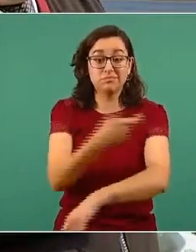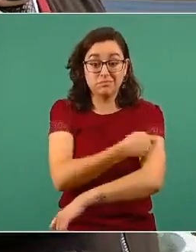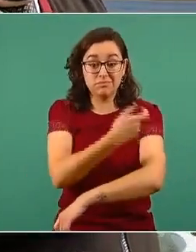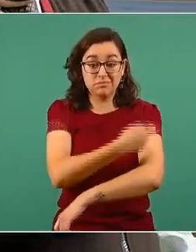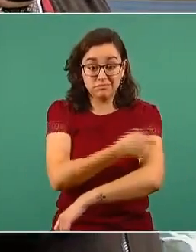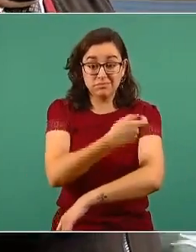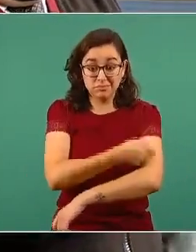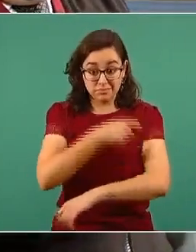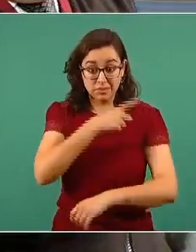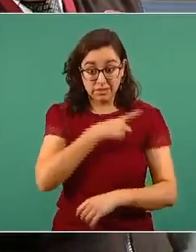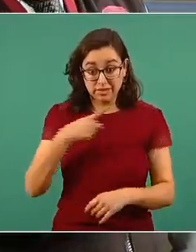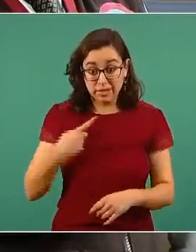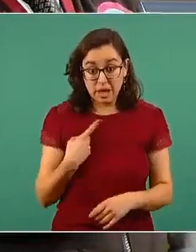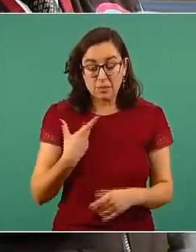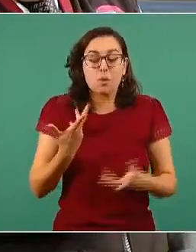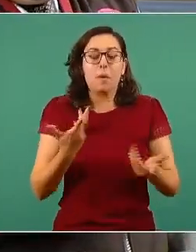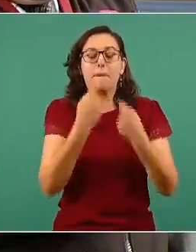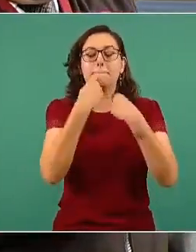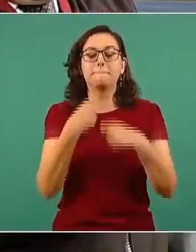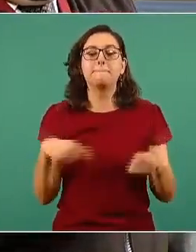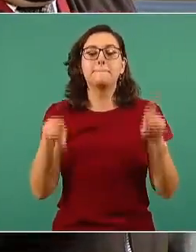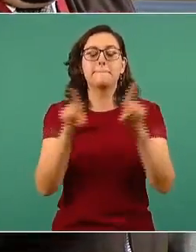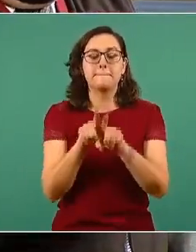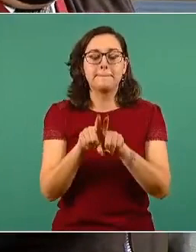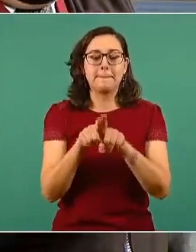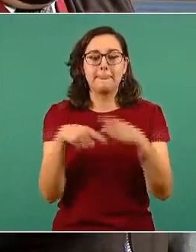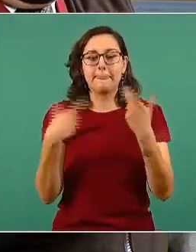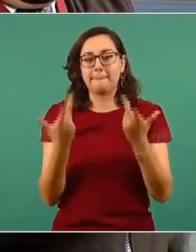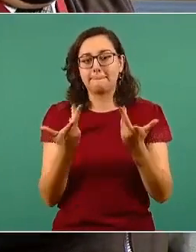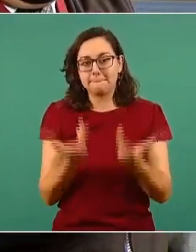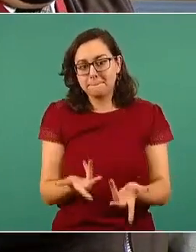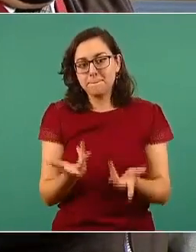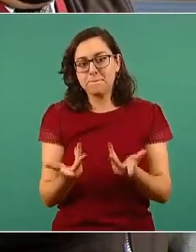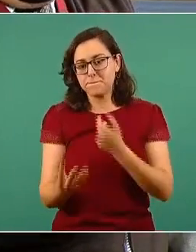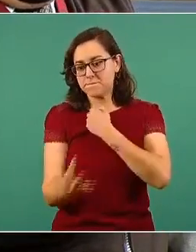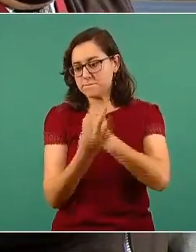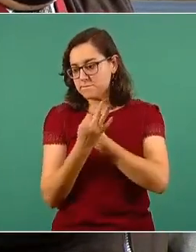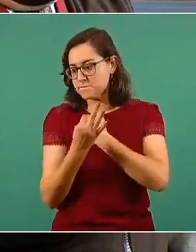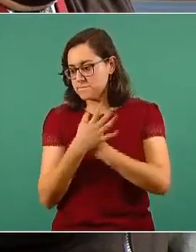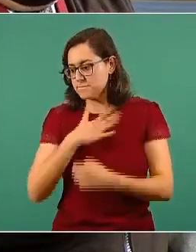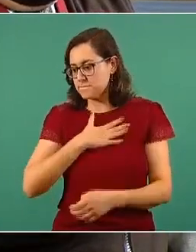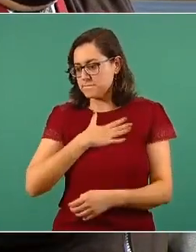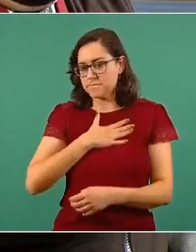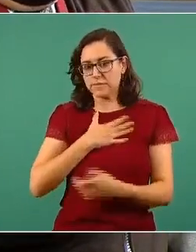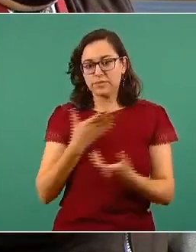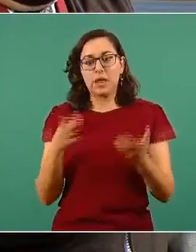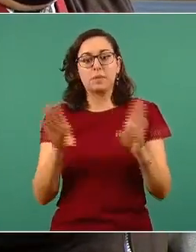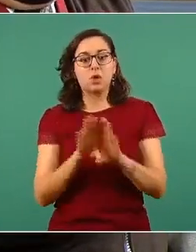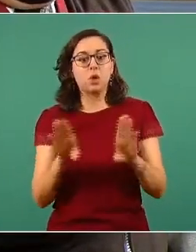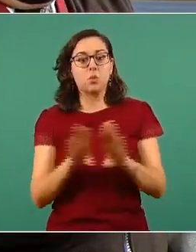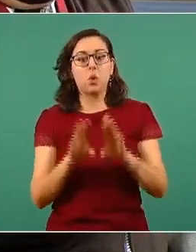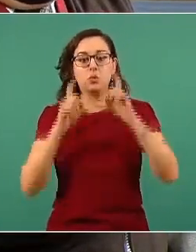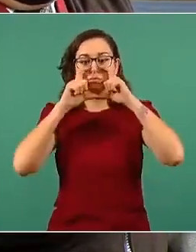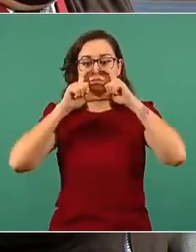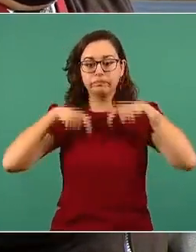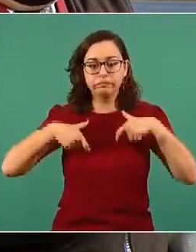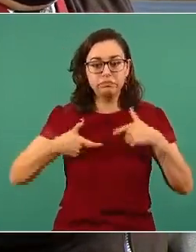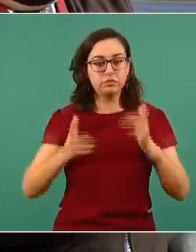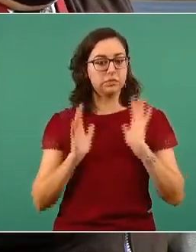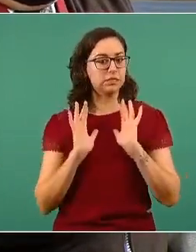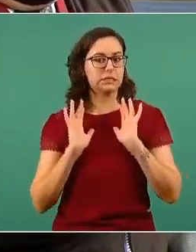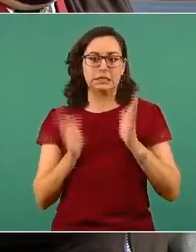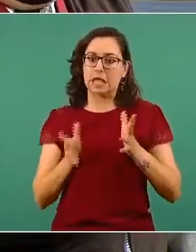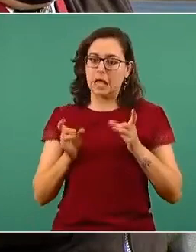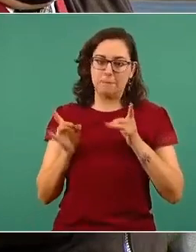contagio, y también qué serían las medidas que tendría que hacer para poder protegerme o quitarme ya el cubrebocas para siempre